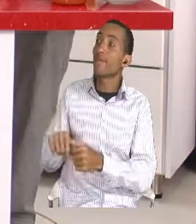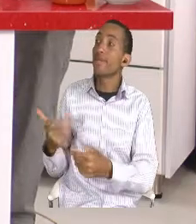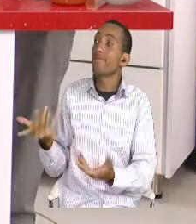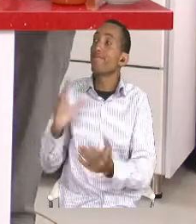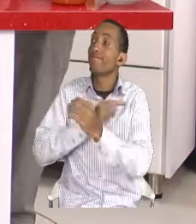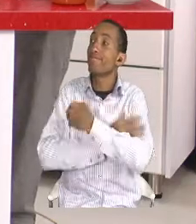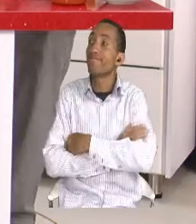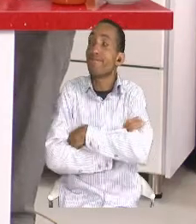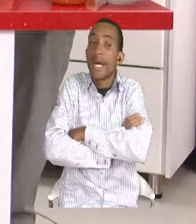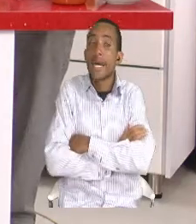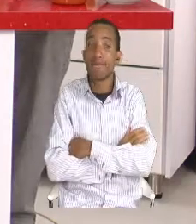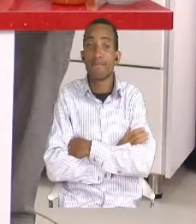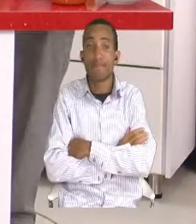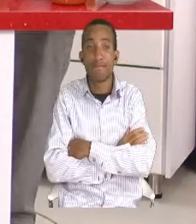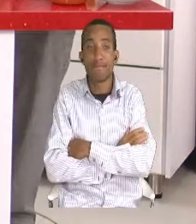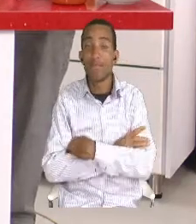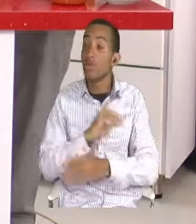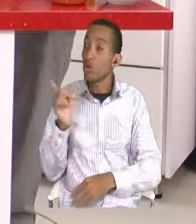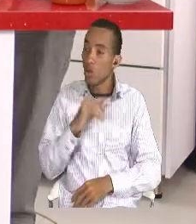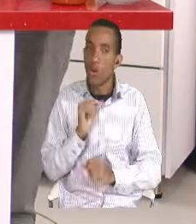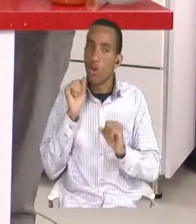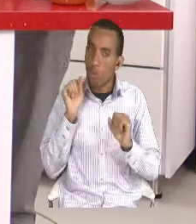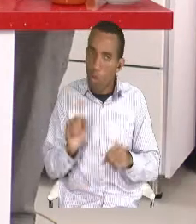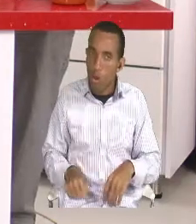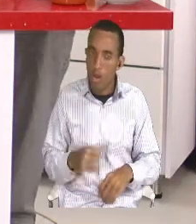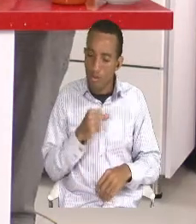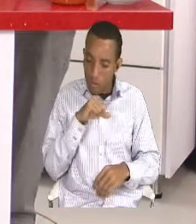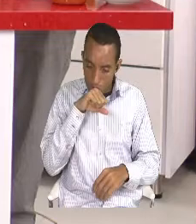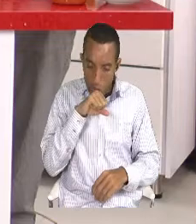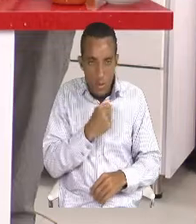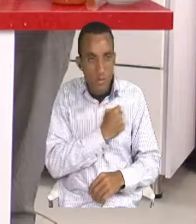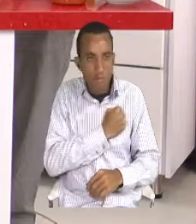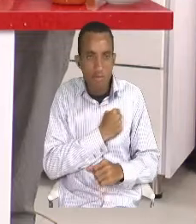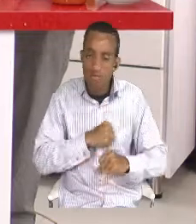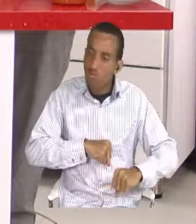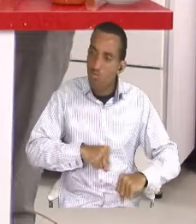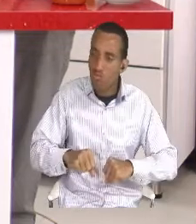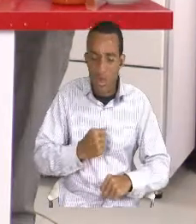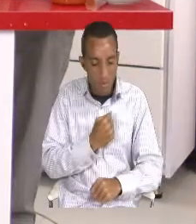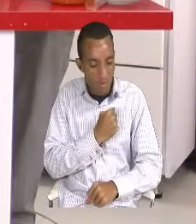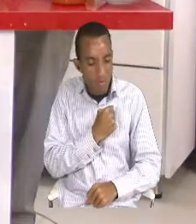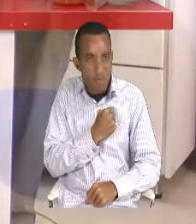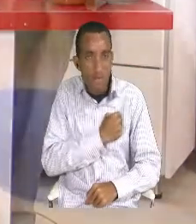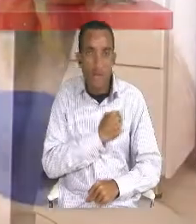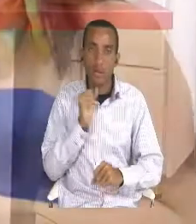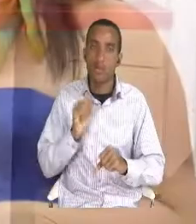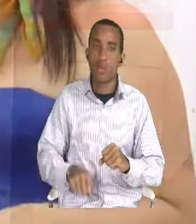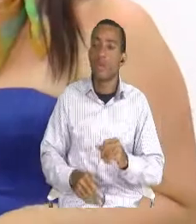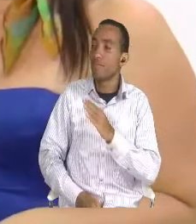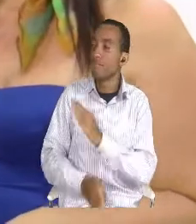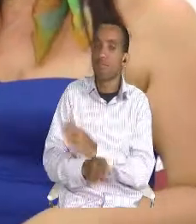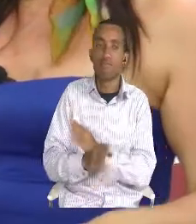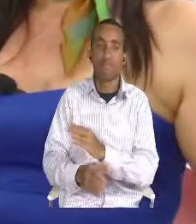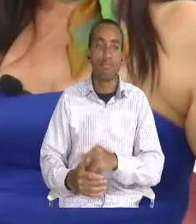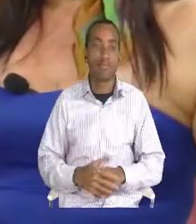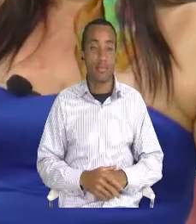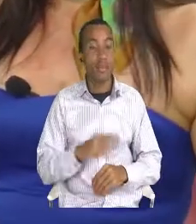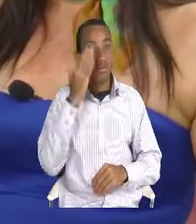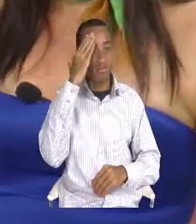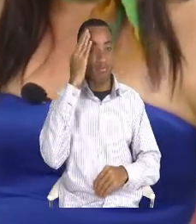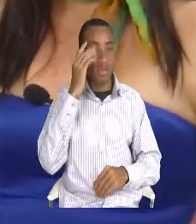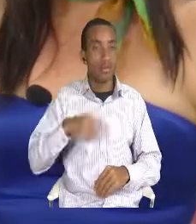lo nuestro, debemos ser apasionados con lo que somos, con lo que tenemos y mirar y seguir adelante. Ok, perfecto. Bueno, ya saben ustedes,